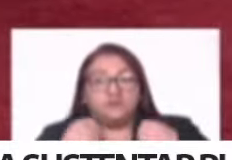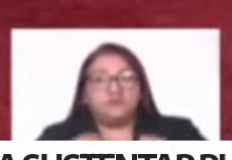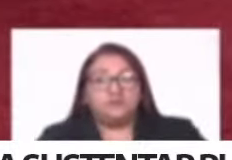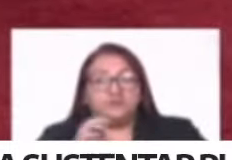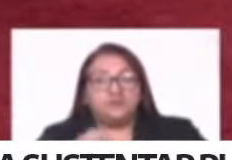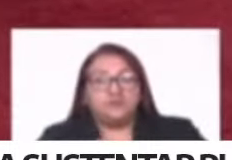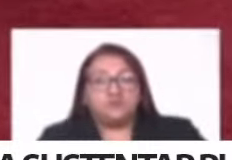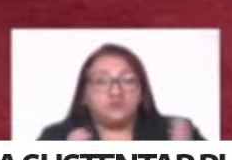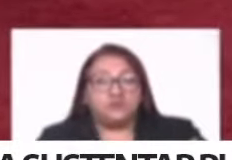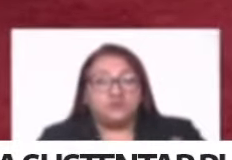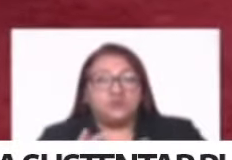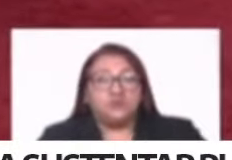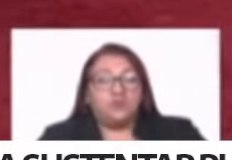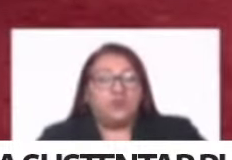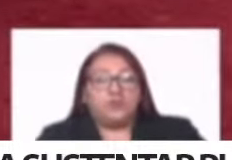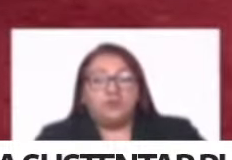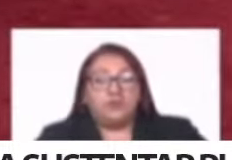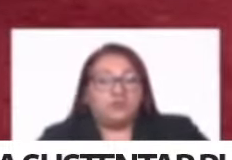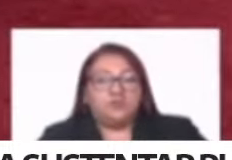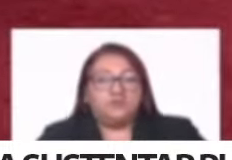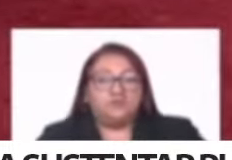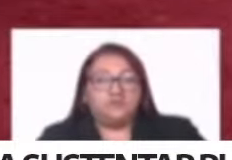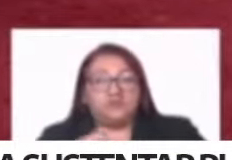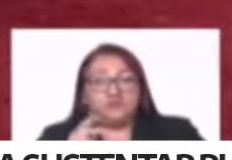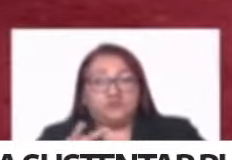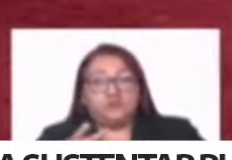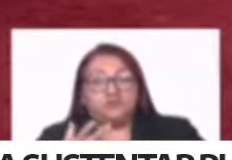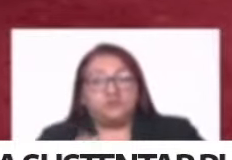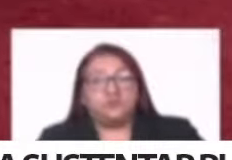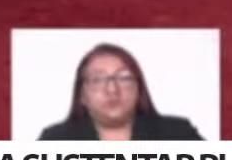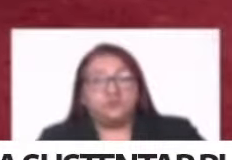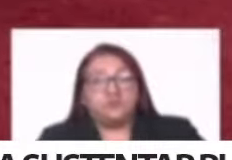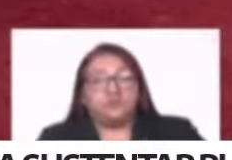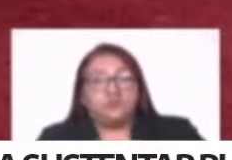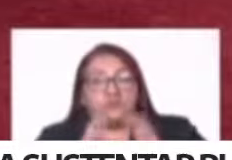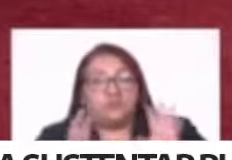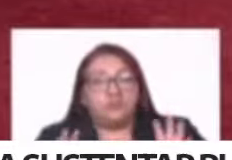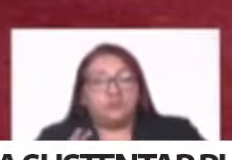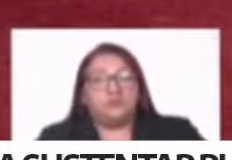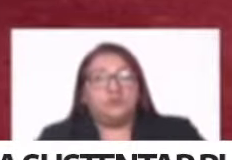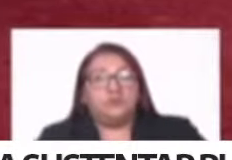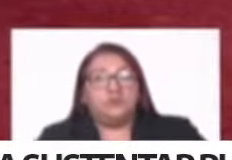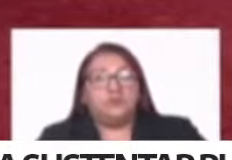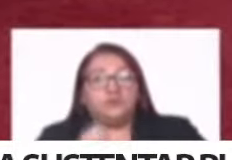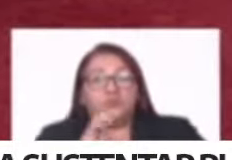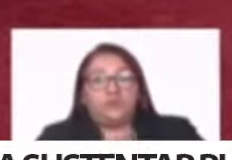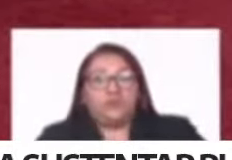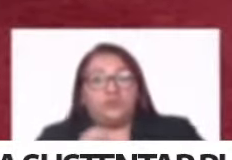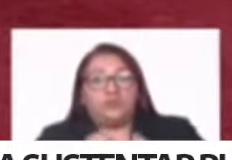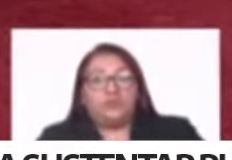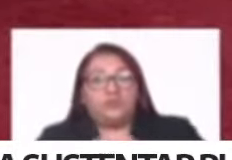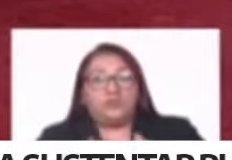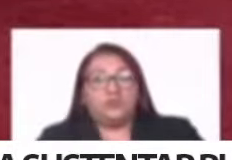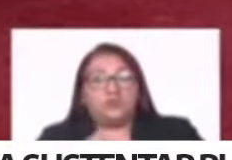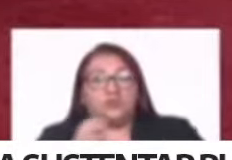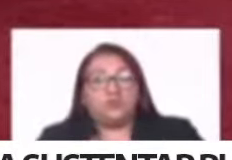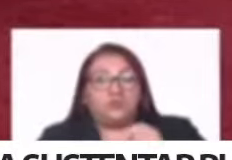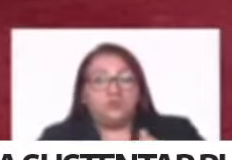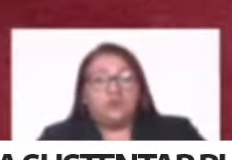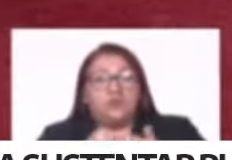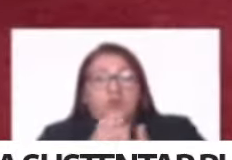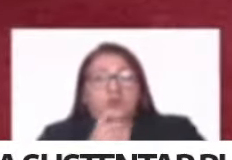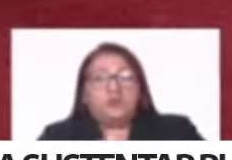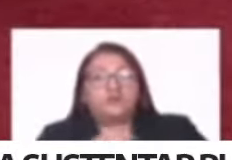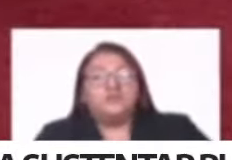la promoción de las inversiones. El segundo elemento, muy claro, el compromiso con el cierre de brechas en